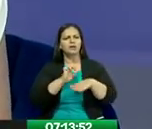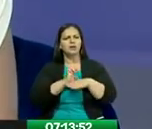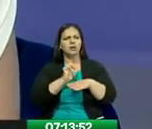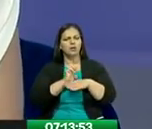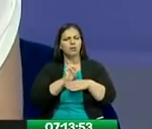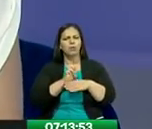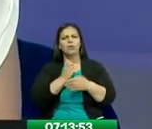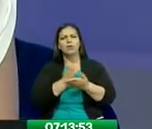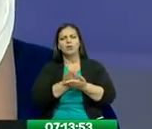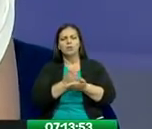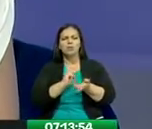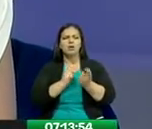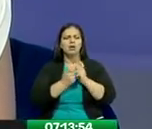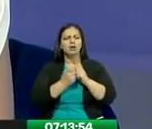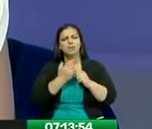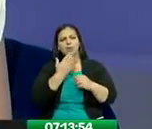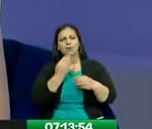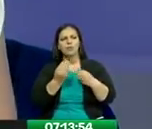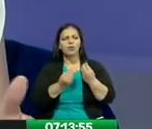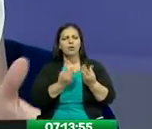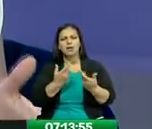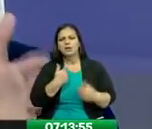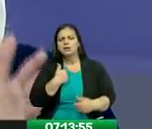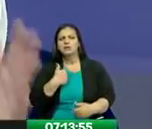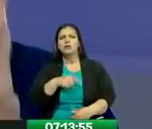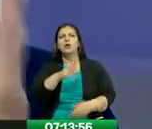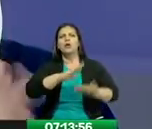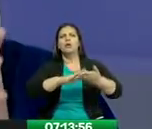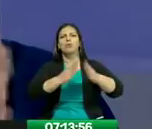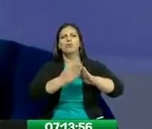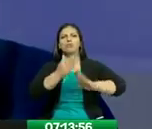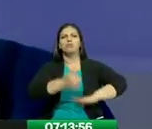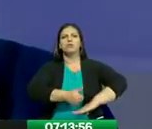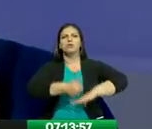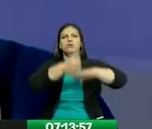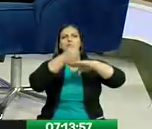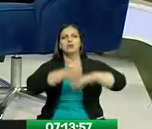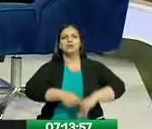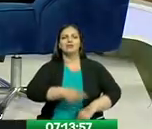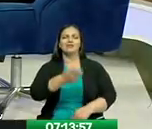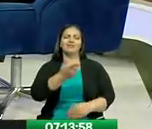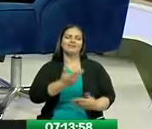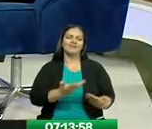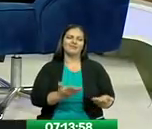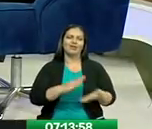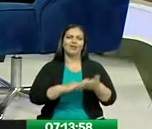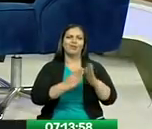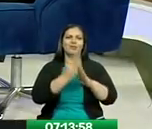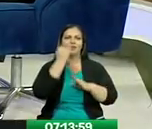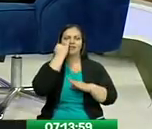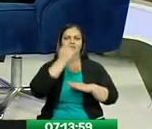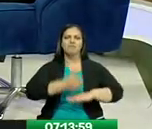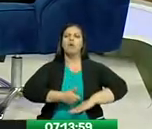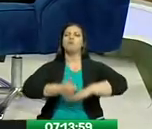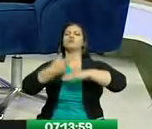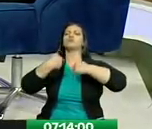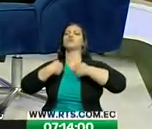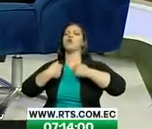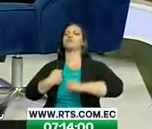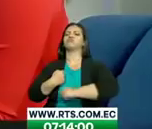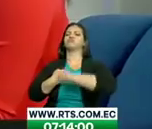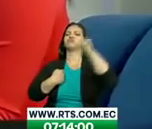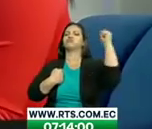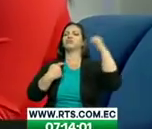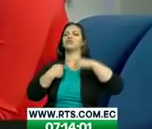cuadrado porque los otros grupos se han envalentonado. Entonces él puede actuar dentro del espacio que le han dejado. Bueno, y hablando de los que se han envalentonado, ¿cómo queda a